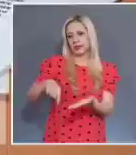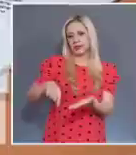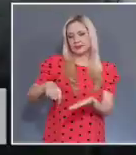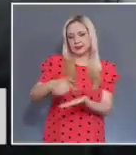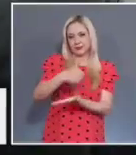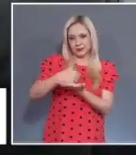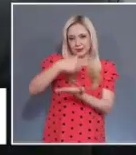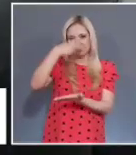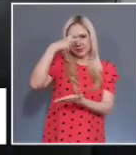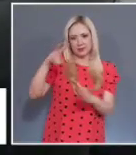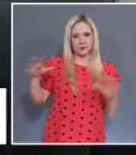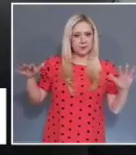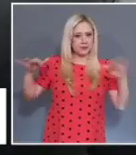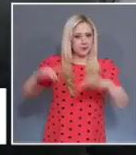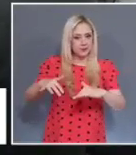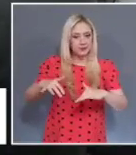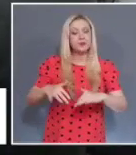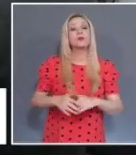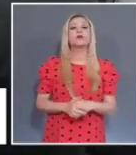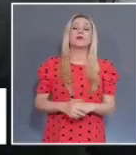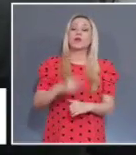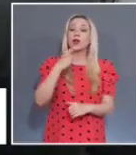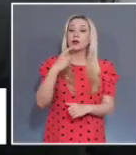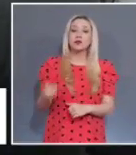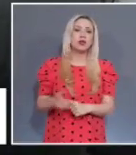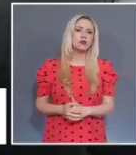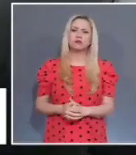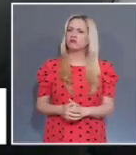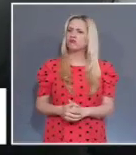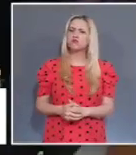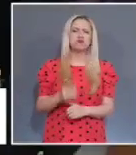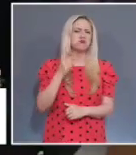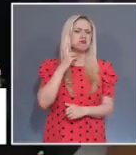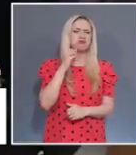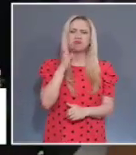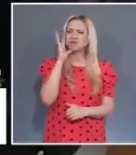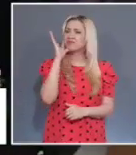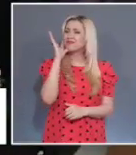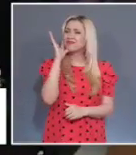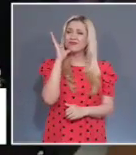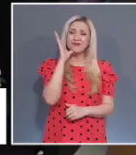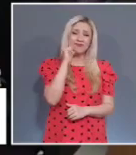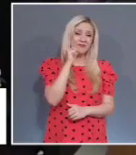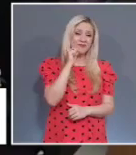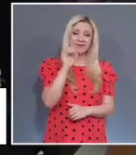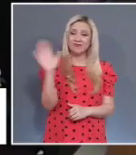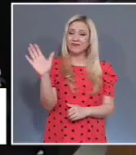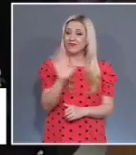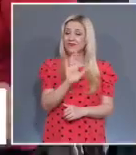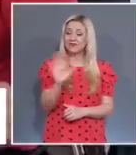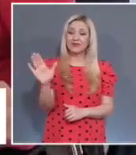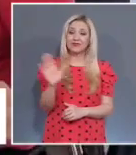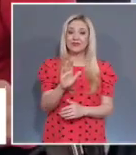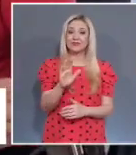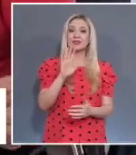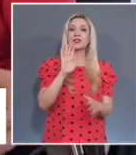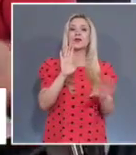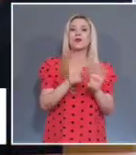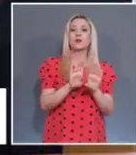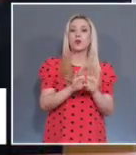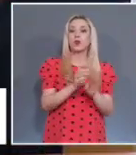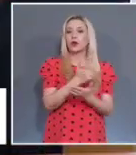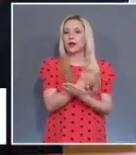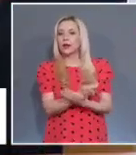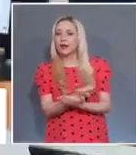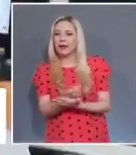país, estableció que no es jurídicamente posible descontar de la condena al pago de salarios caídos